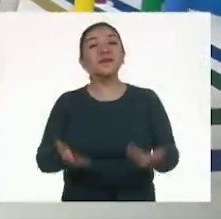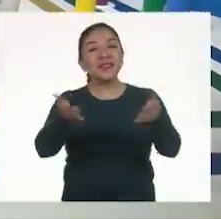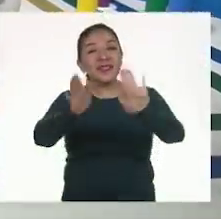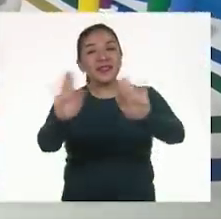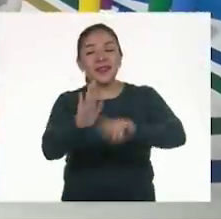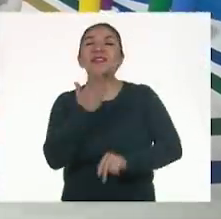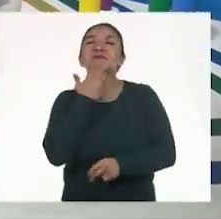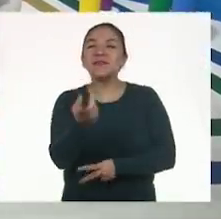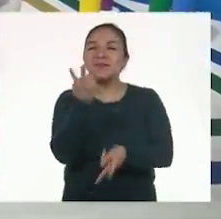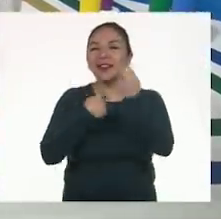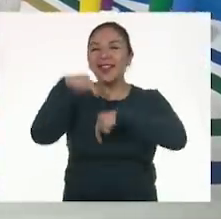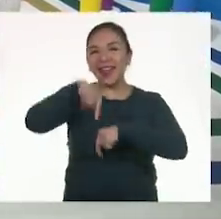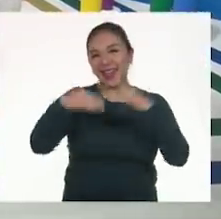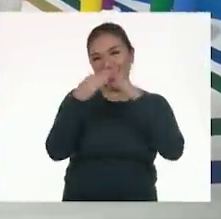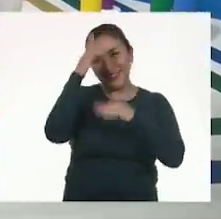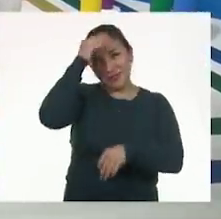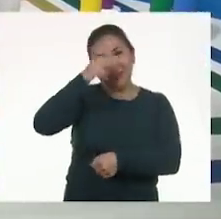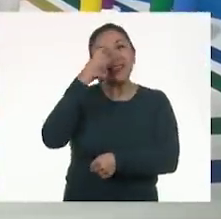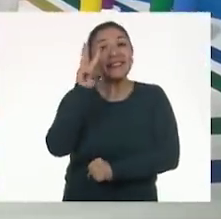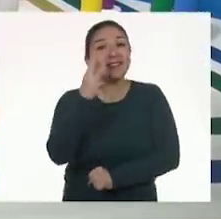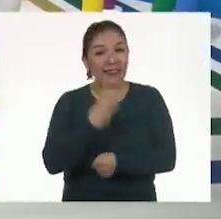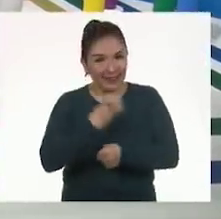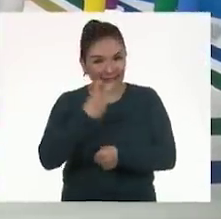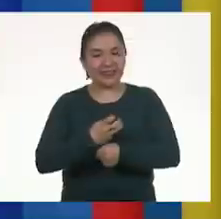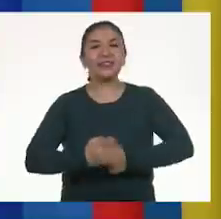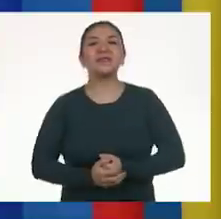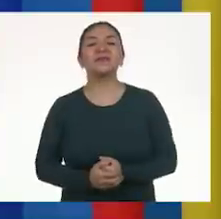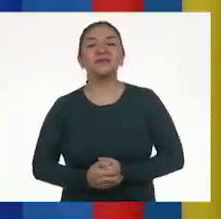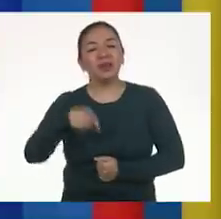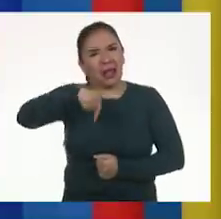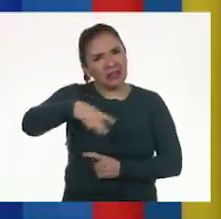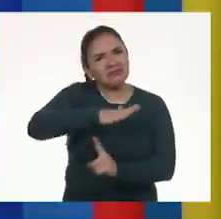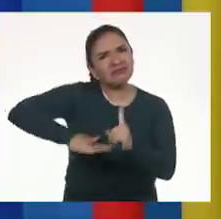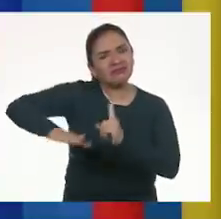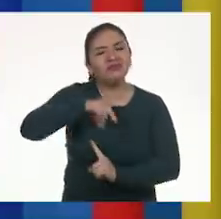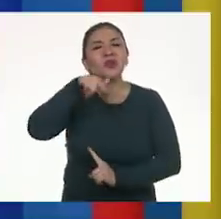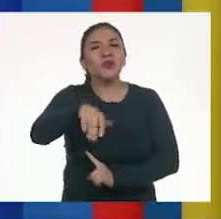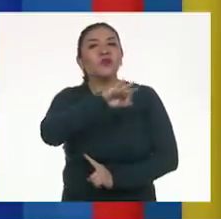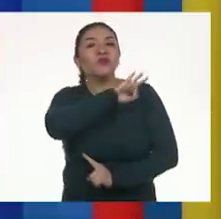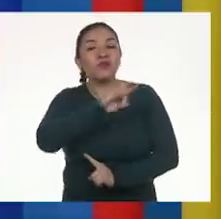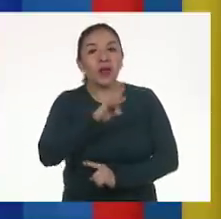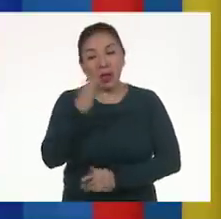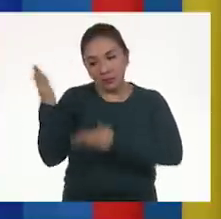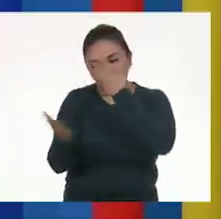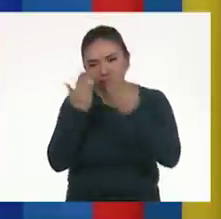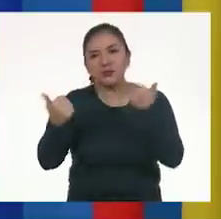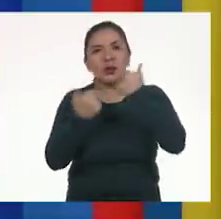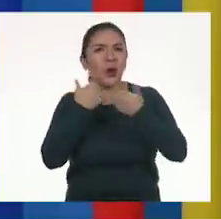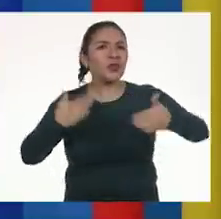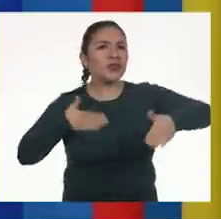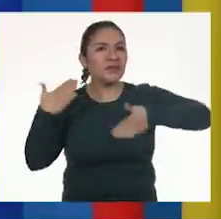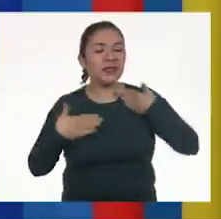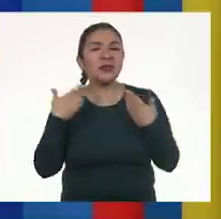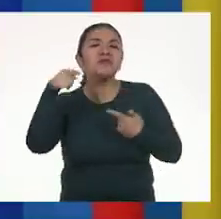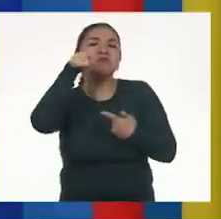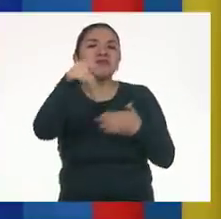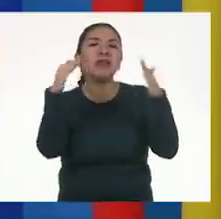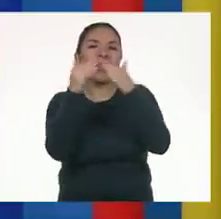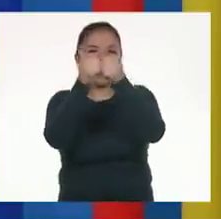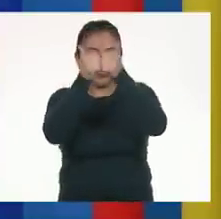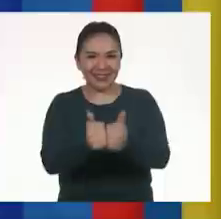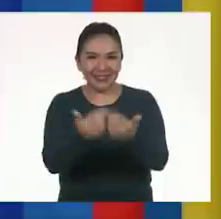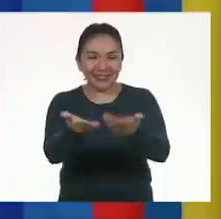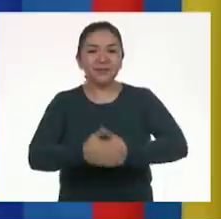Les damos la bienvenida a Aprende en Casa 3, un espacio en el que vamos a poder estudiar y divertirnos desde nuestros